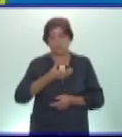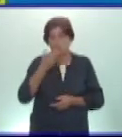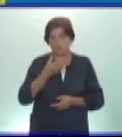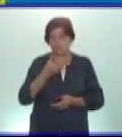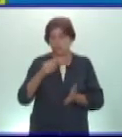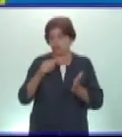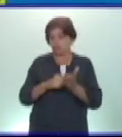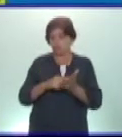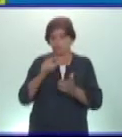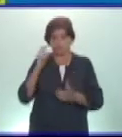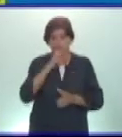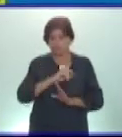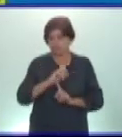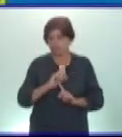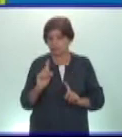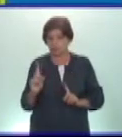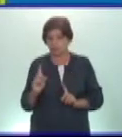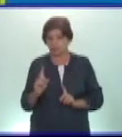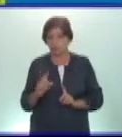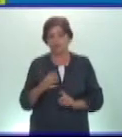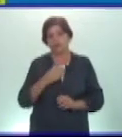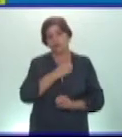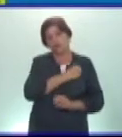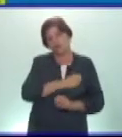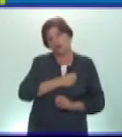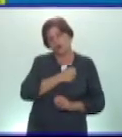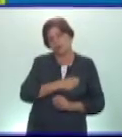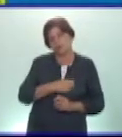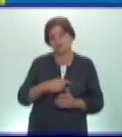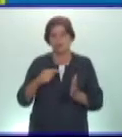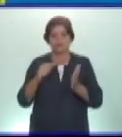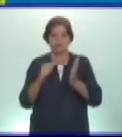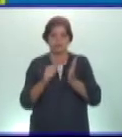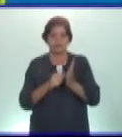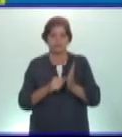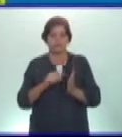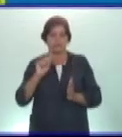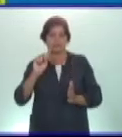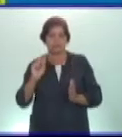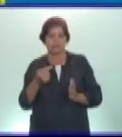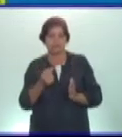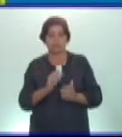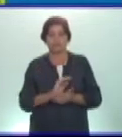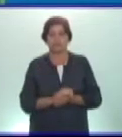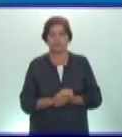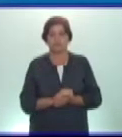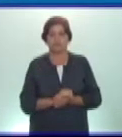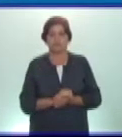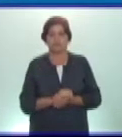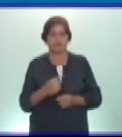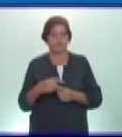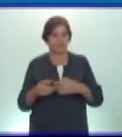sino con un amoroso punto y coma. Vamos entonces a la siguiente actividad del encuentro de hoy.